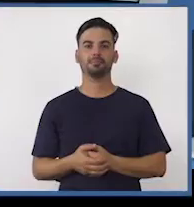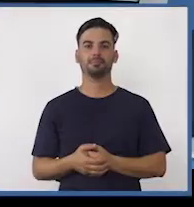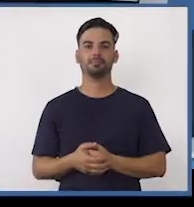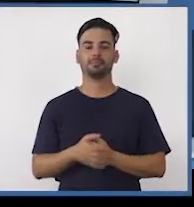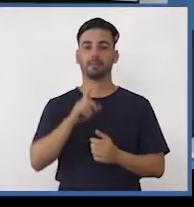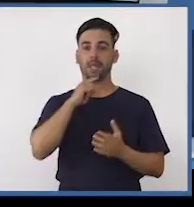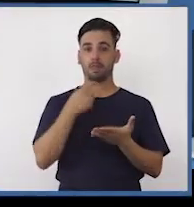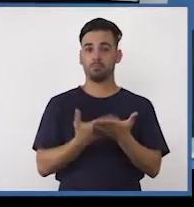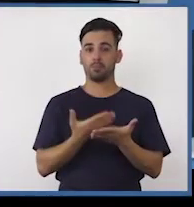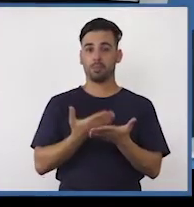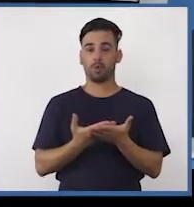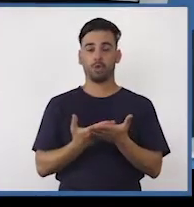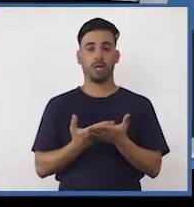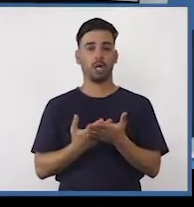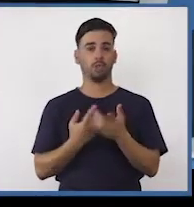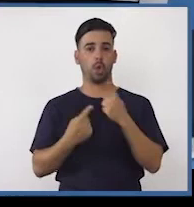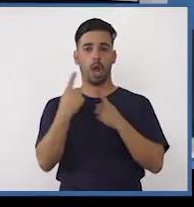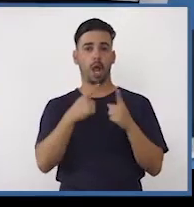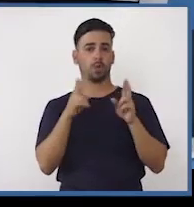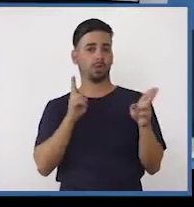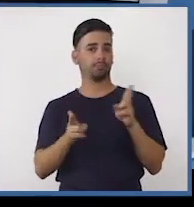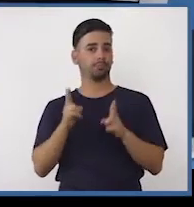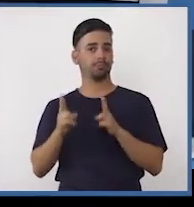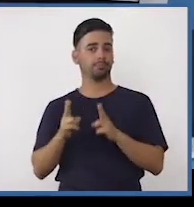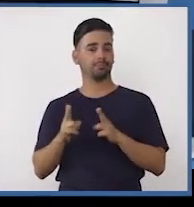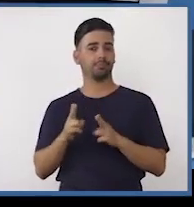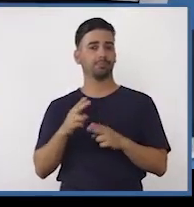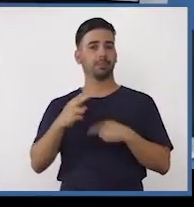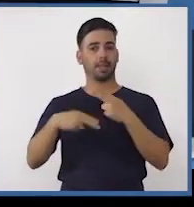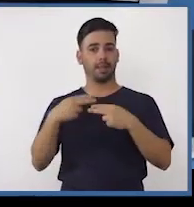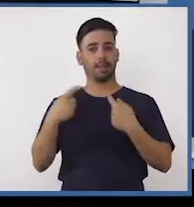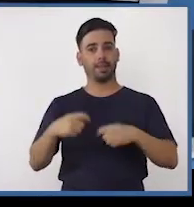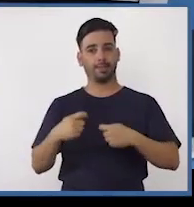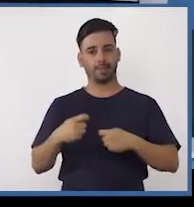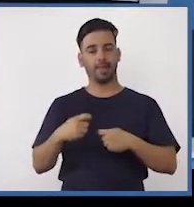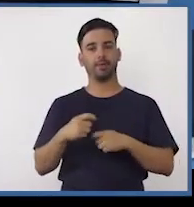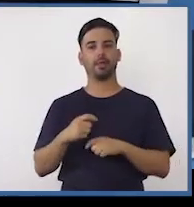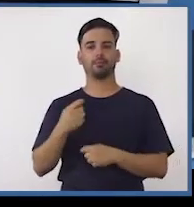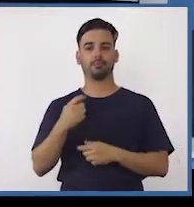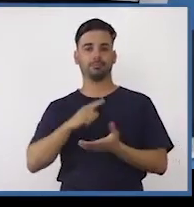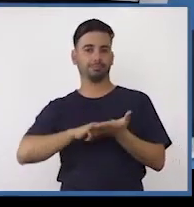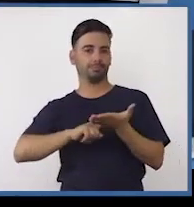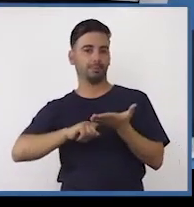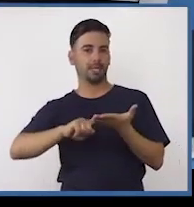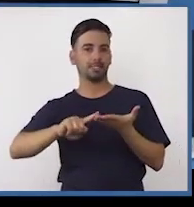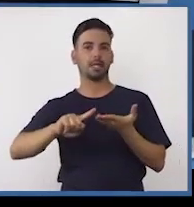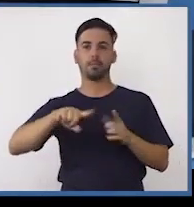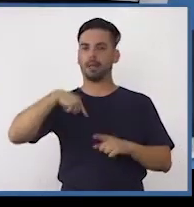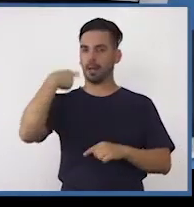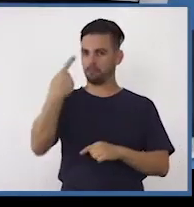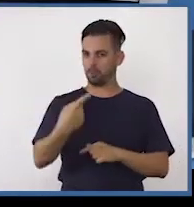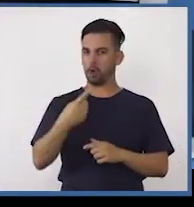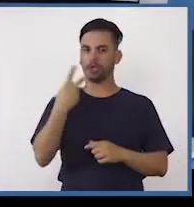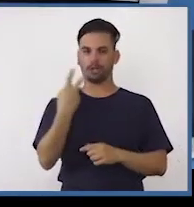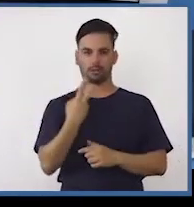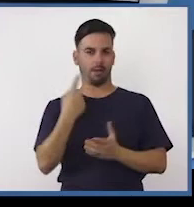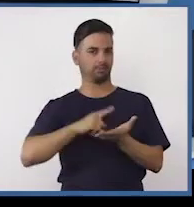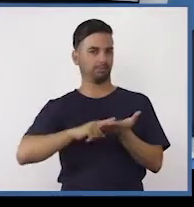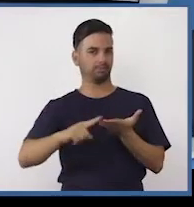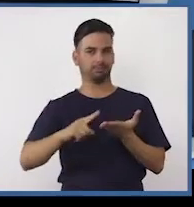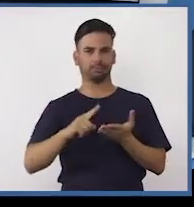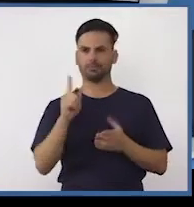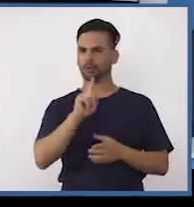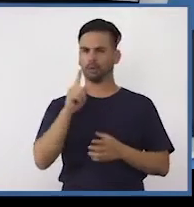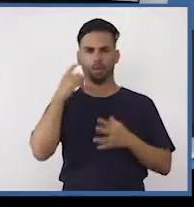Le estamos proponiendo un grupo de actividades a realizar en lo que queda de semana y la próxima. Por favor, no vamos a pensar que nos